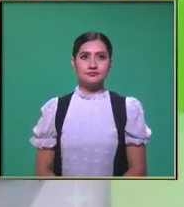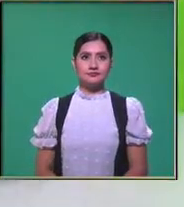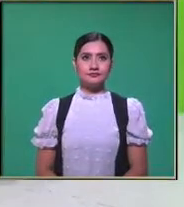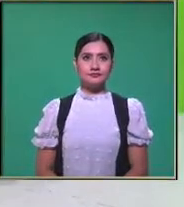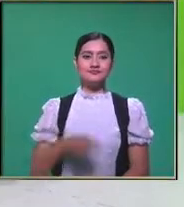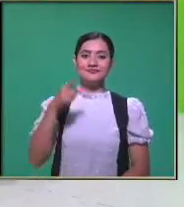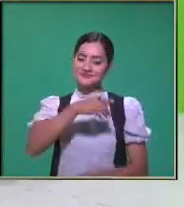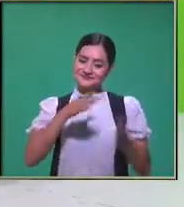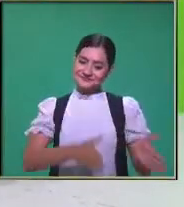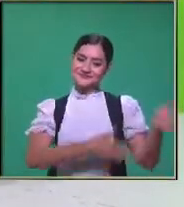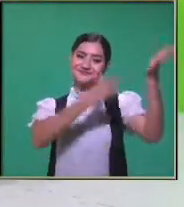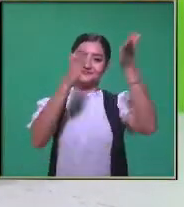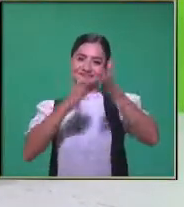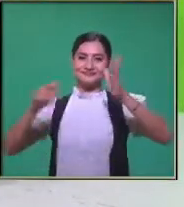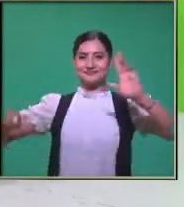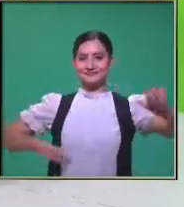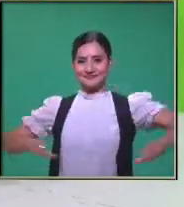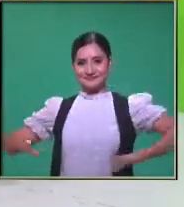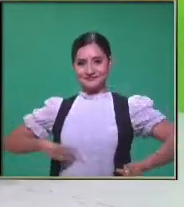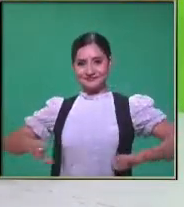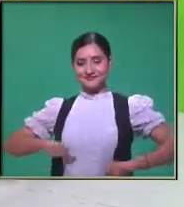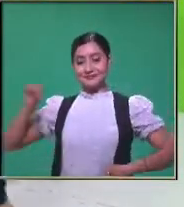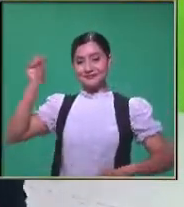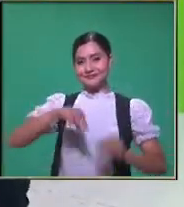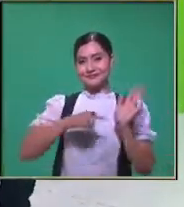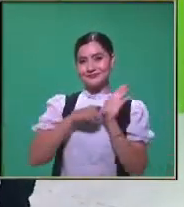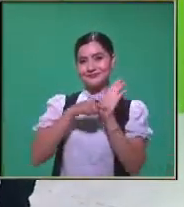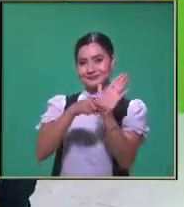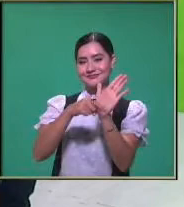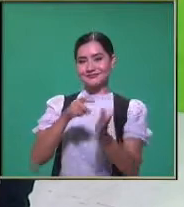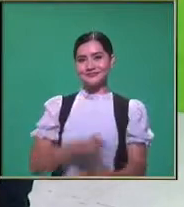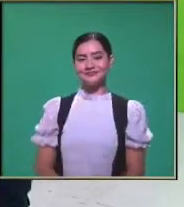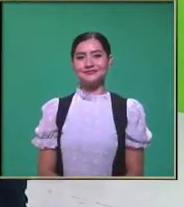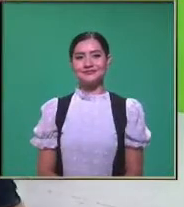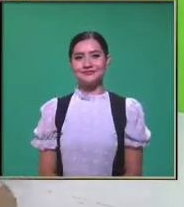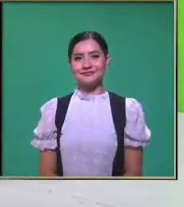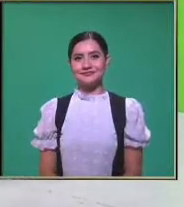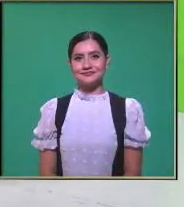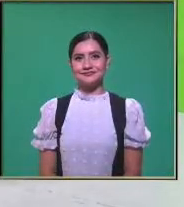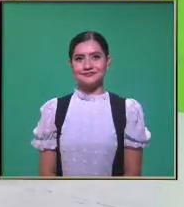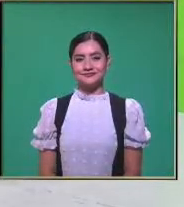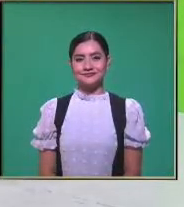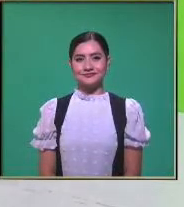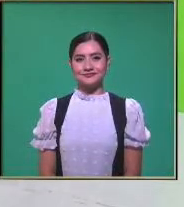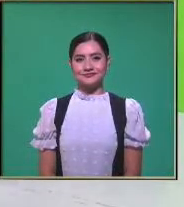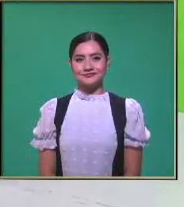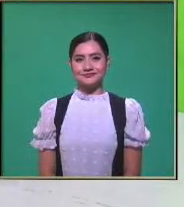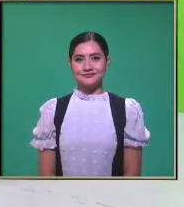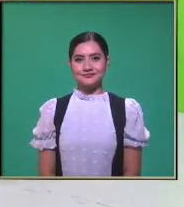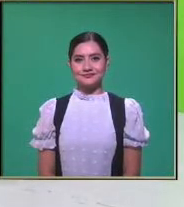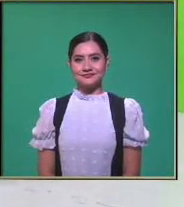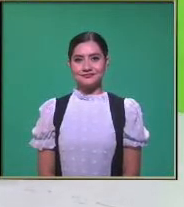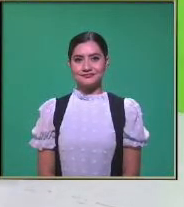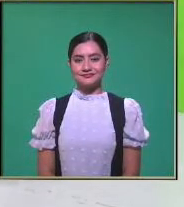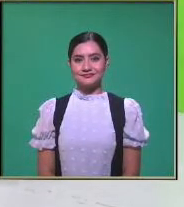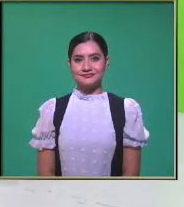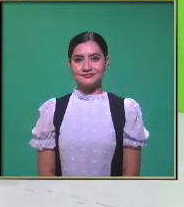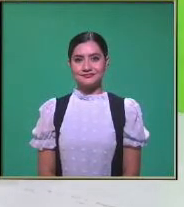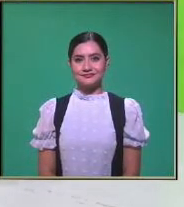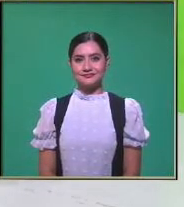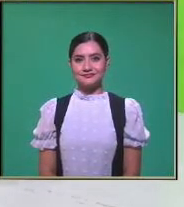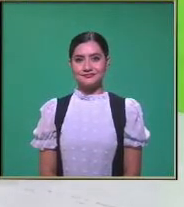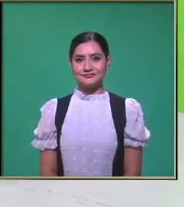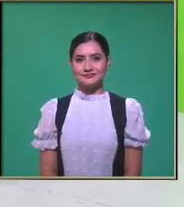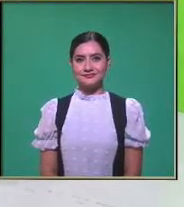con otra actividad que les tenemos propuesta, ¿verdad, Mariela? Mira, por acá traemos otras. ¿Qué? Por aquí